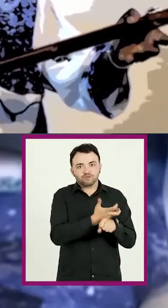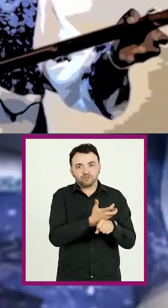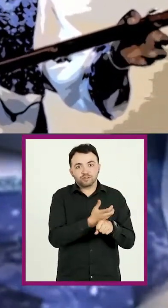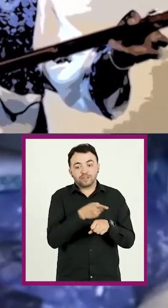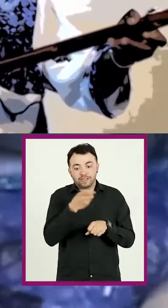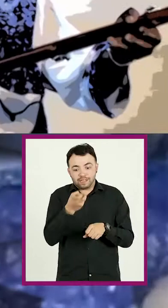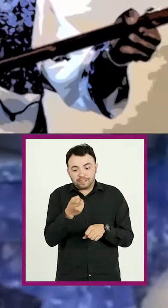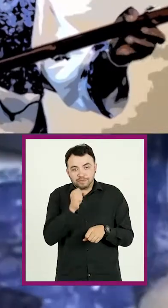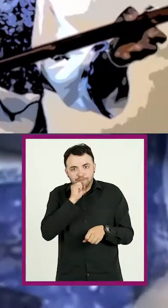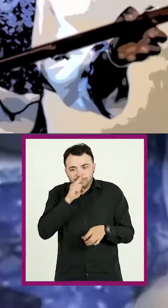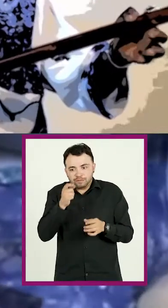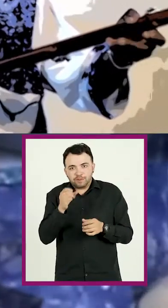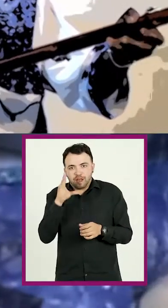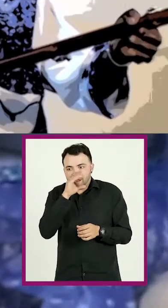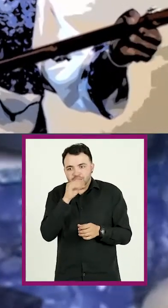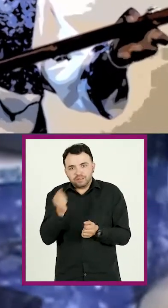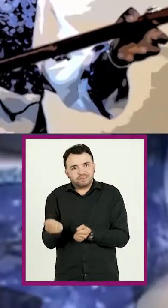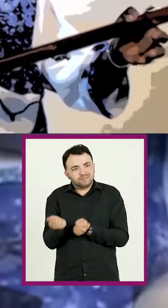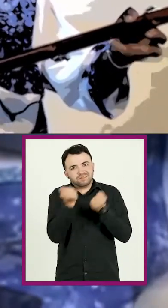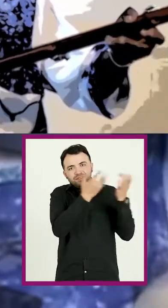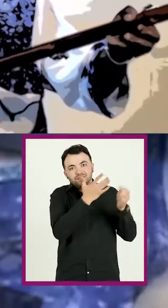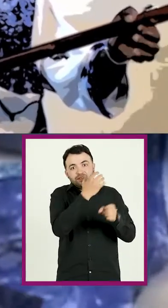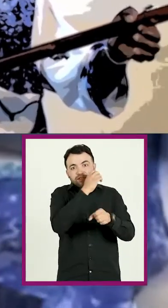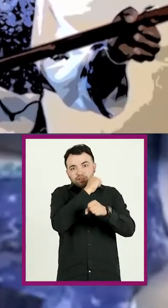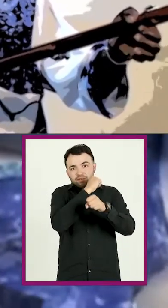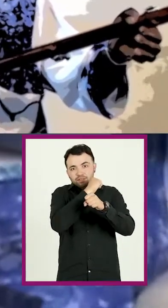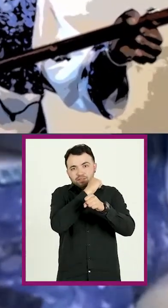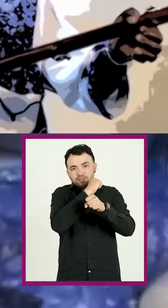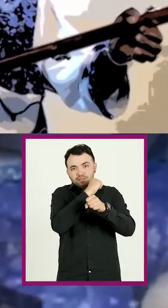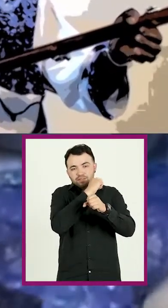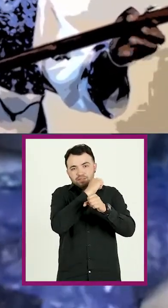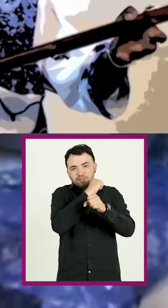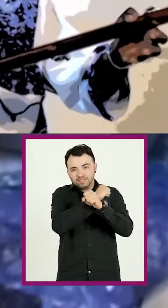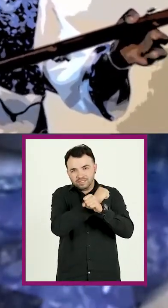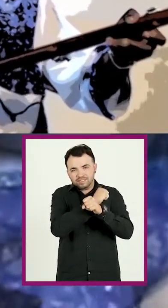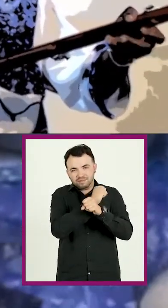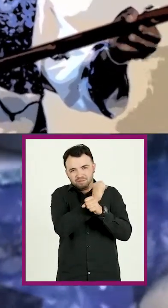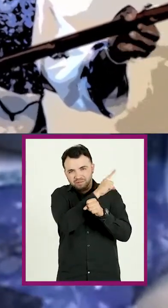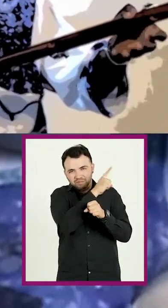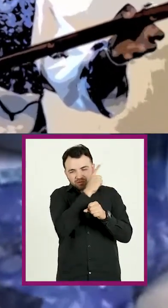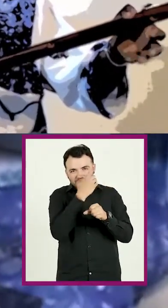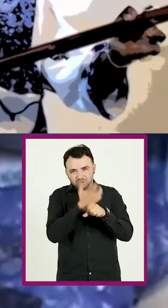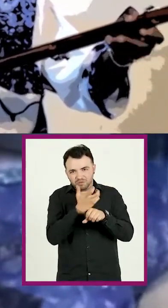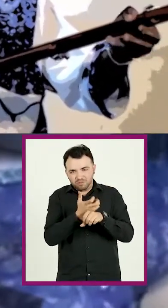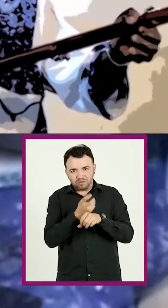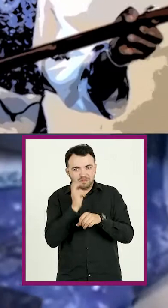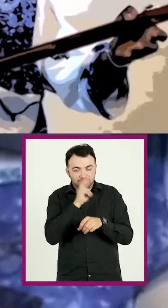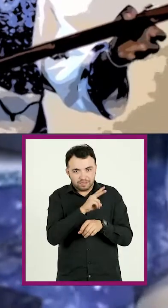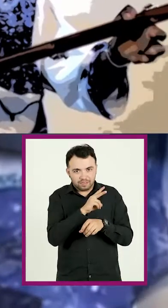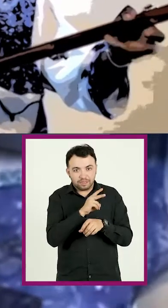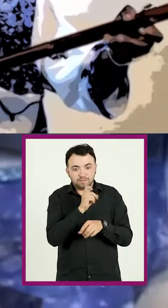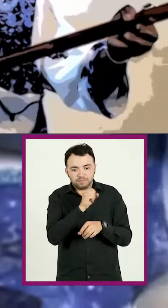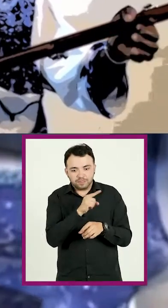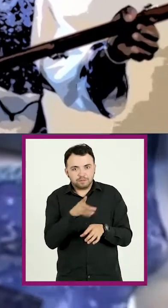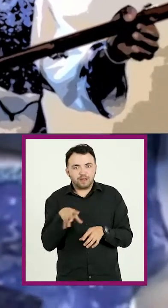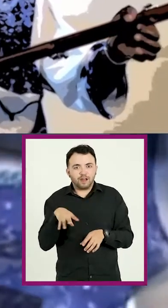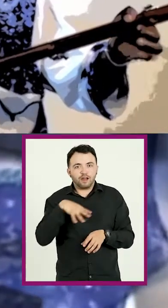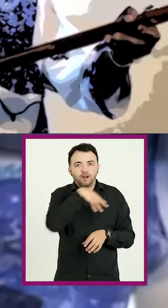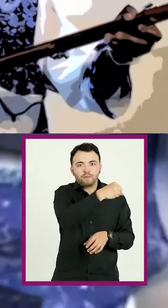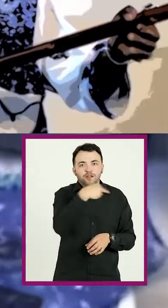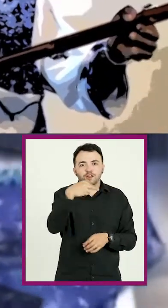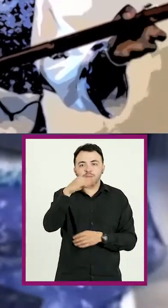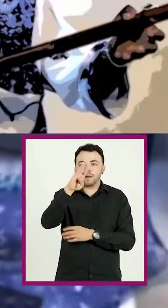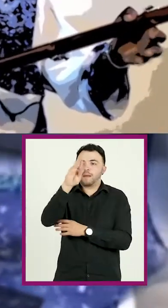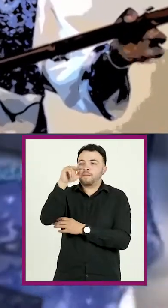en el banjo en Estados Unidos. Digo, poca gente lo sabe, pero el banjo tiene un origen africano, a pesar de estar ligado a cuestiones más